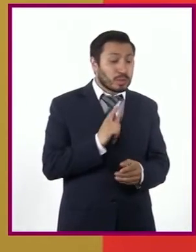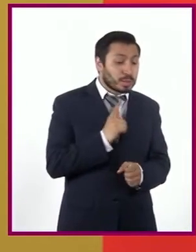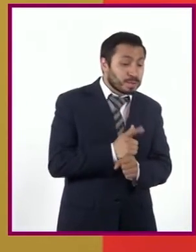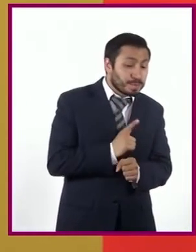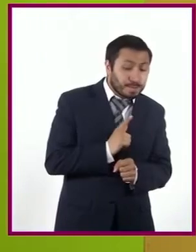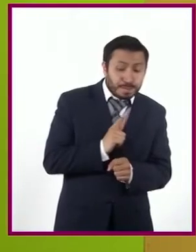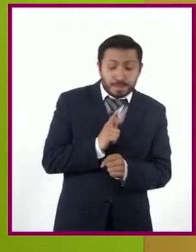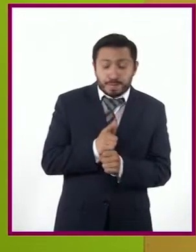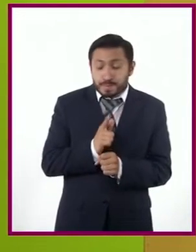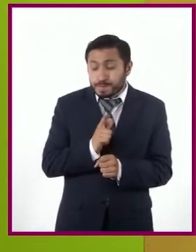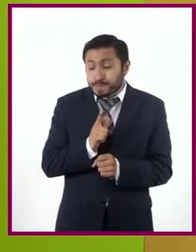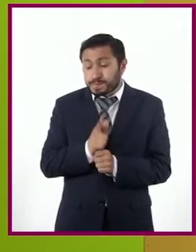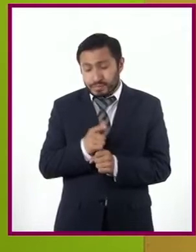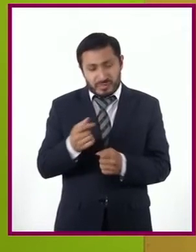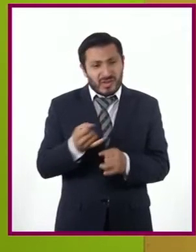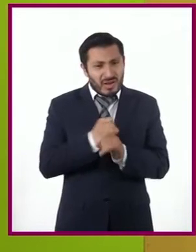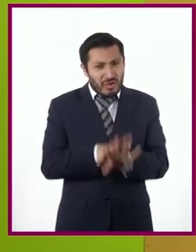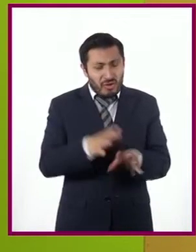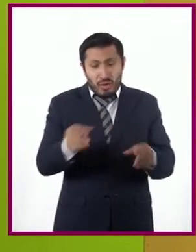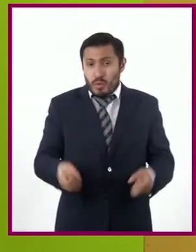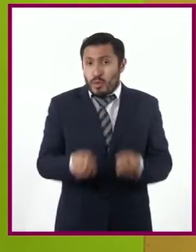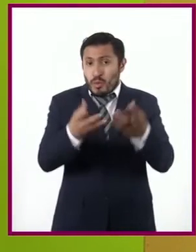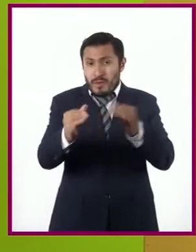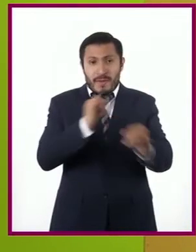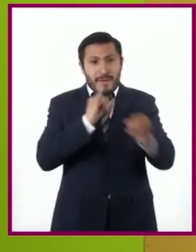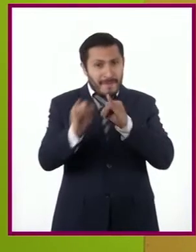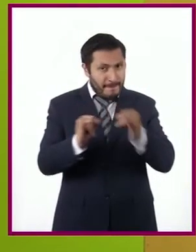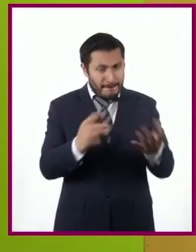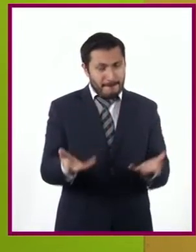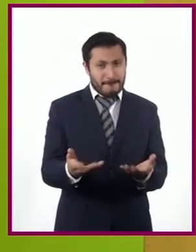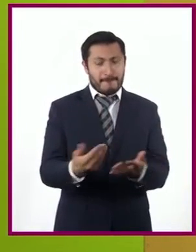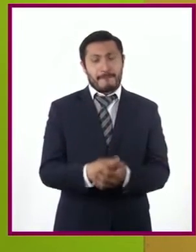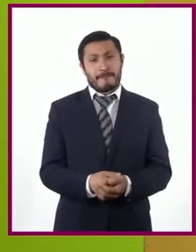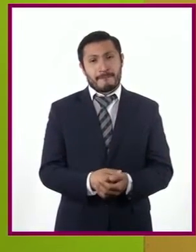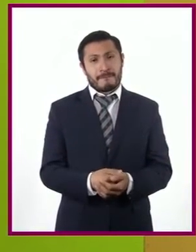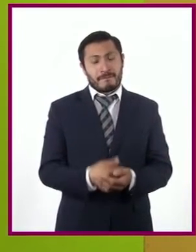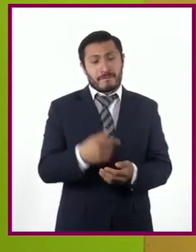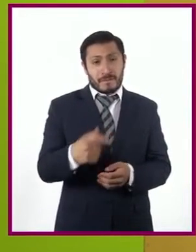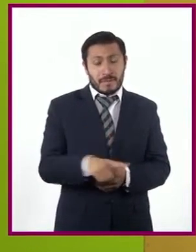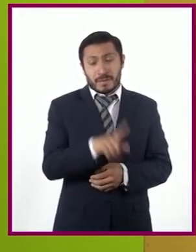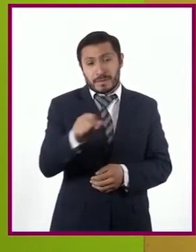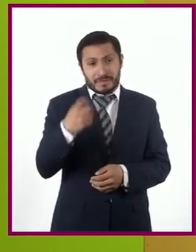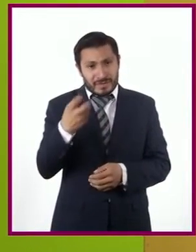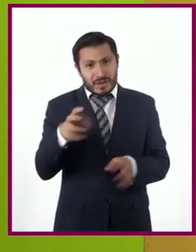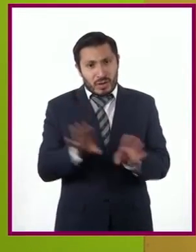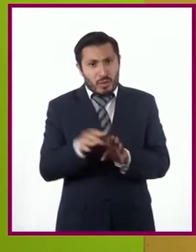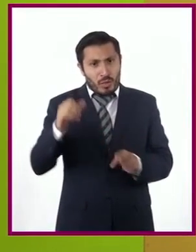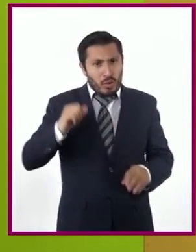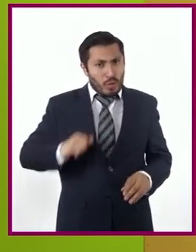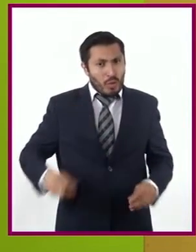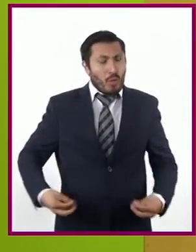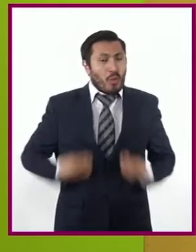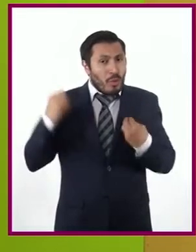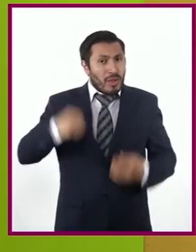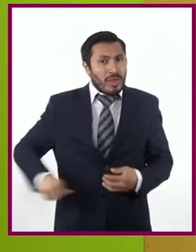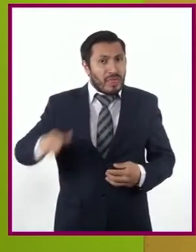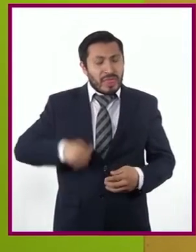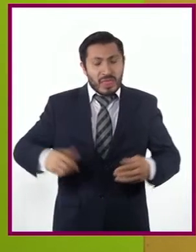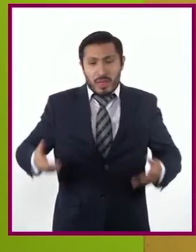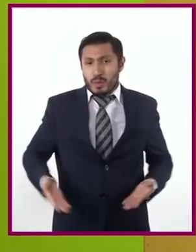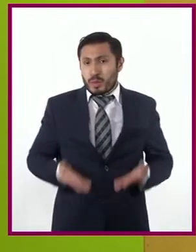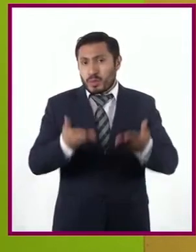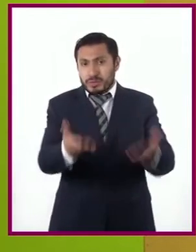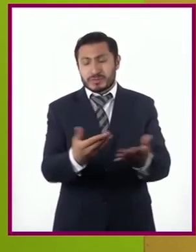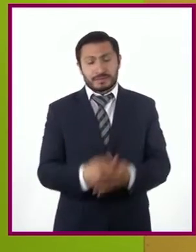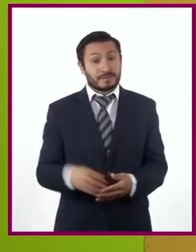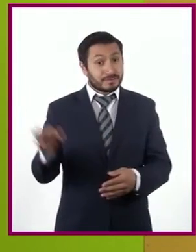fósil los da. Todo importa en este proceso de ir reconstruyendo la vida pasada, el lugar en el que se encontraron,